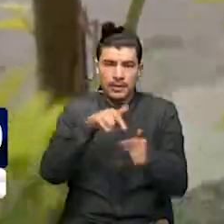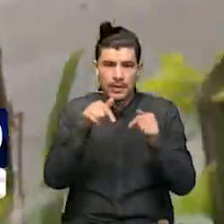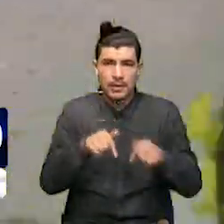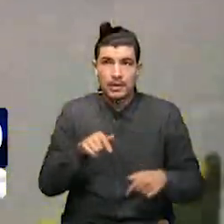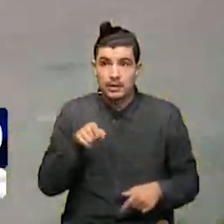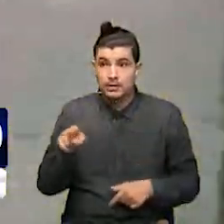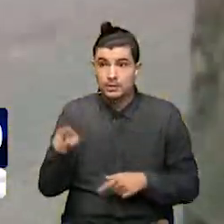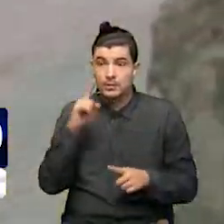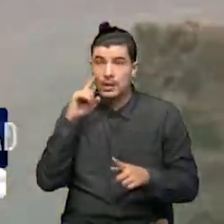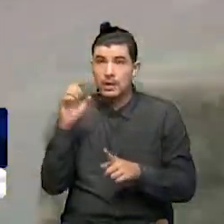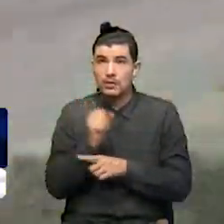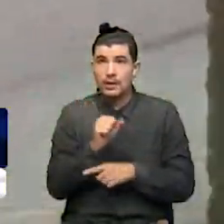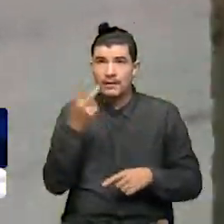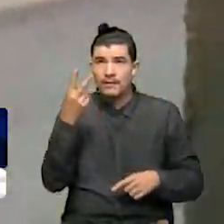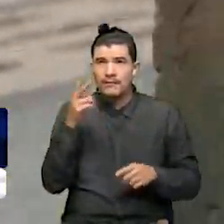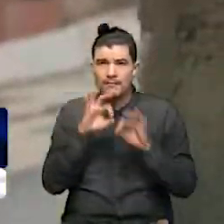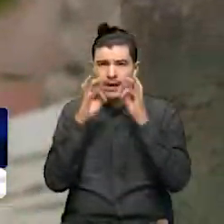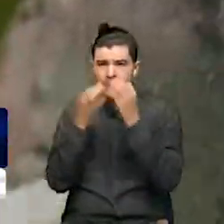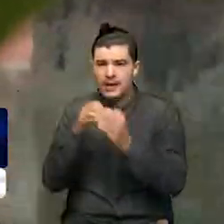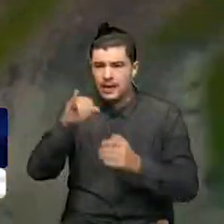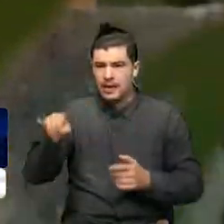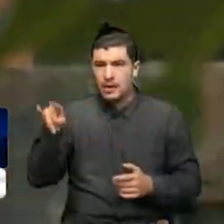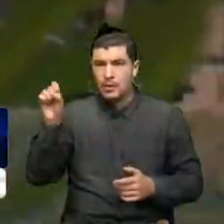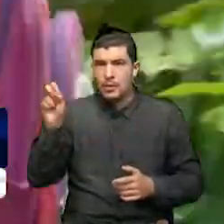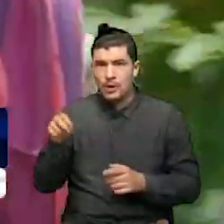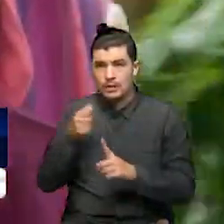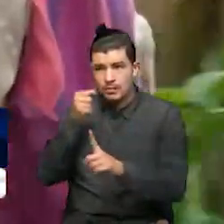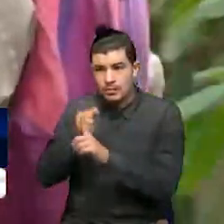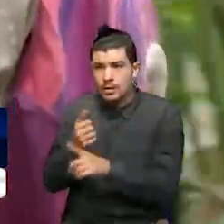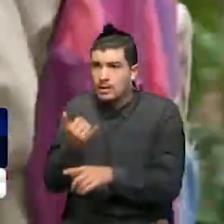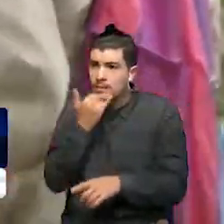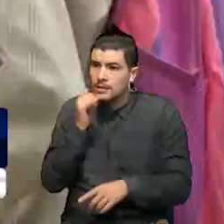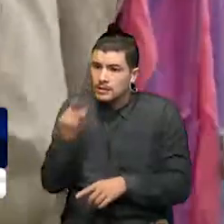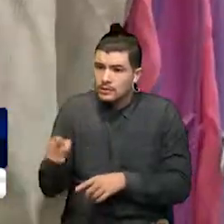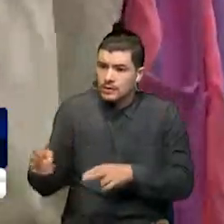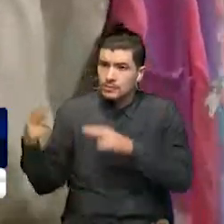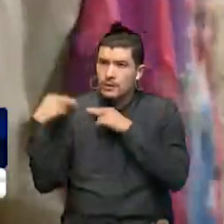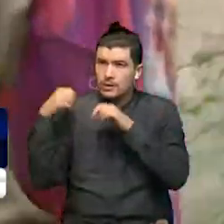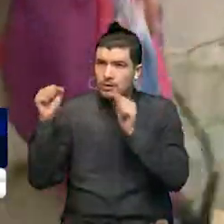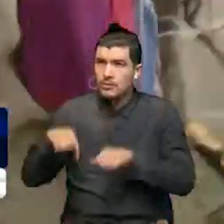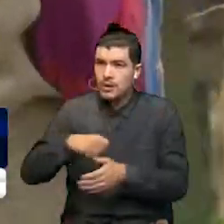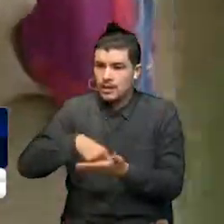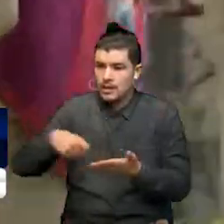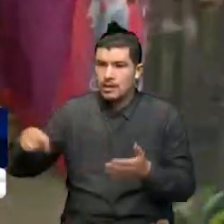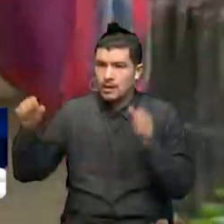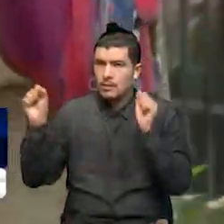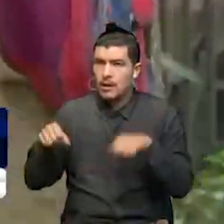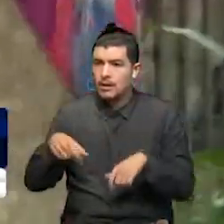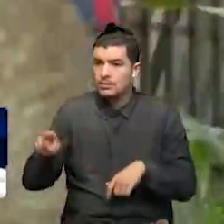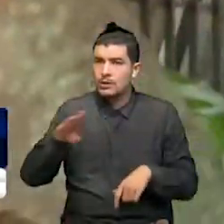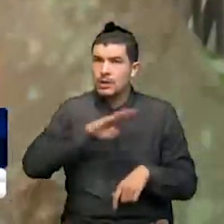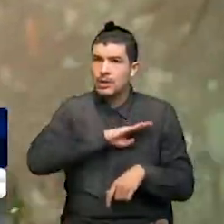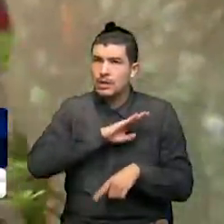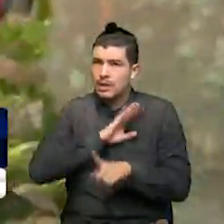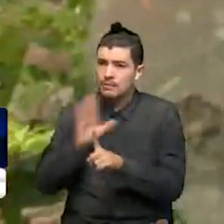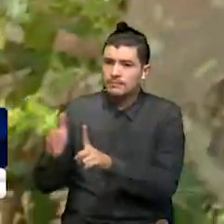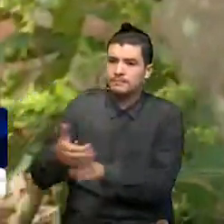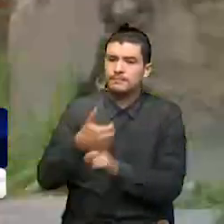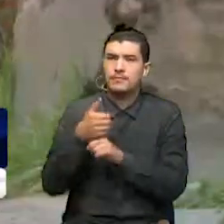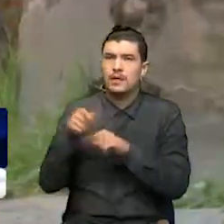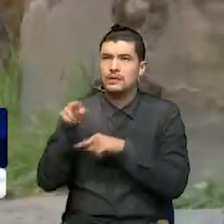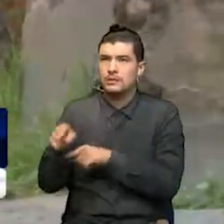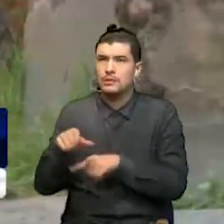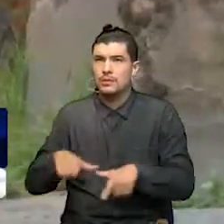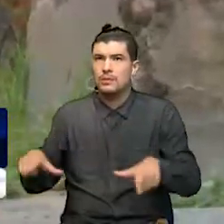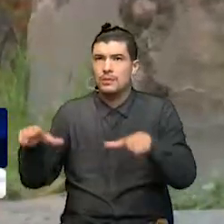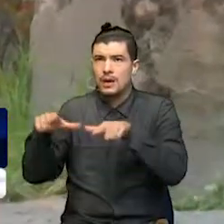a la familia de Juan e insistirá para que se hagan responsable de la situación y puedan firmar la documentación que le permita a la alcaldía acogerlo en un lugar en el